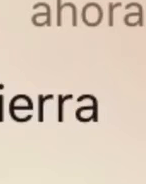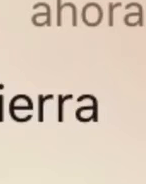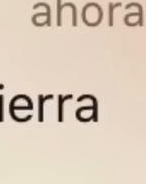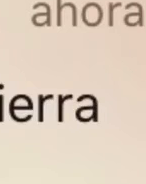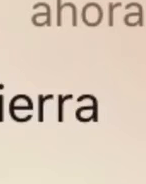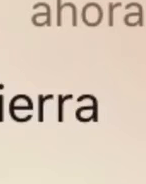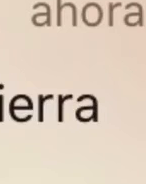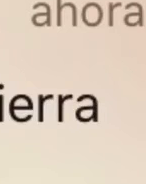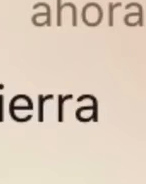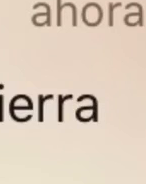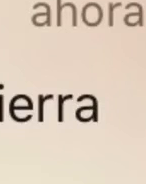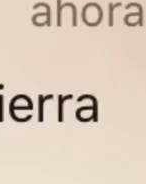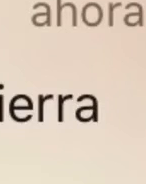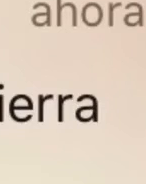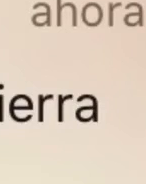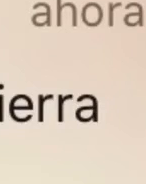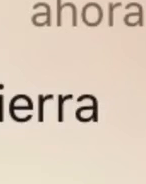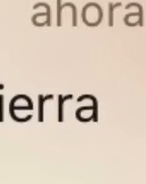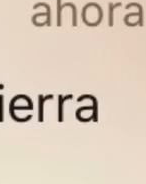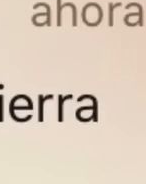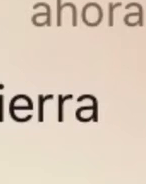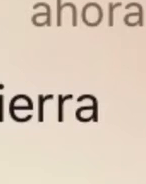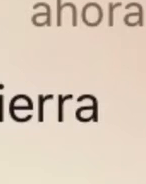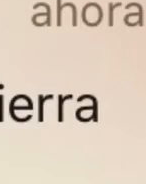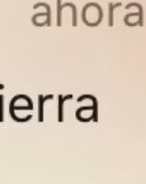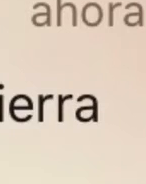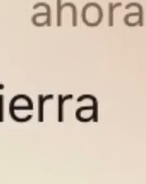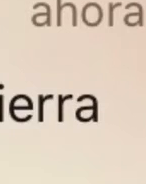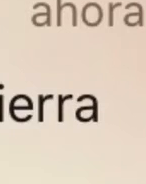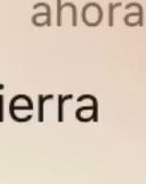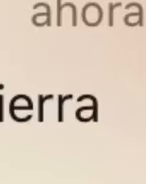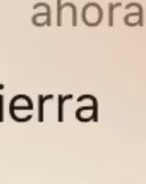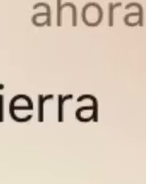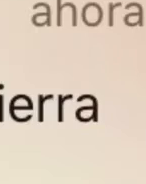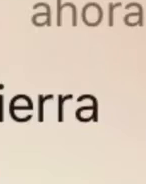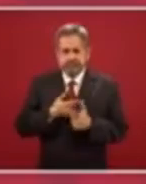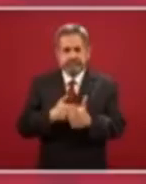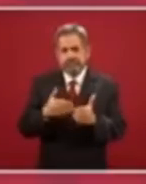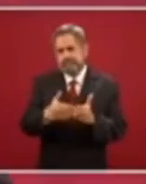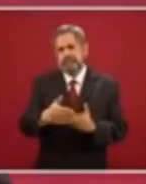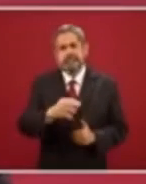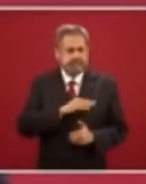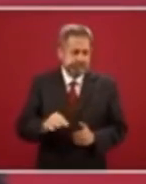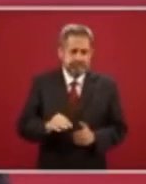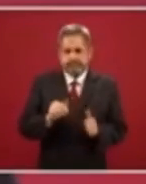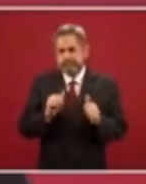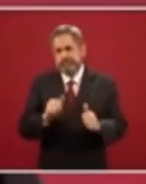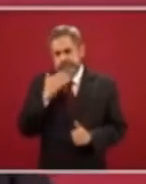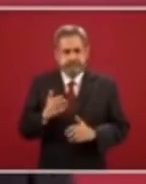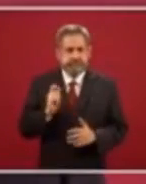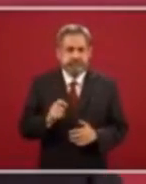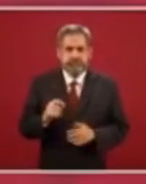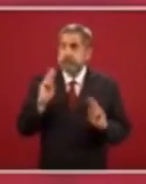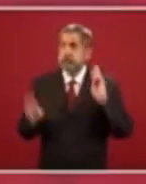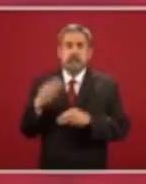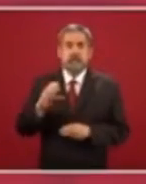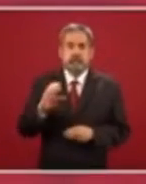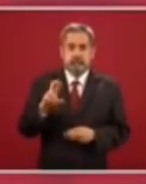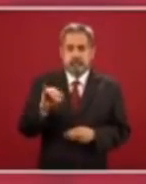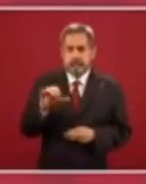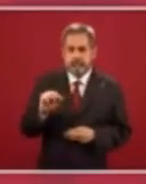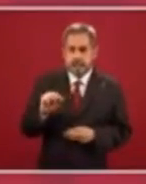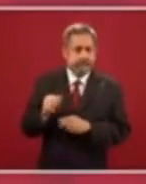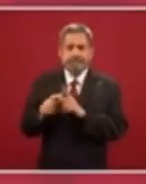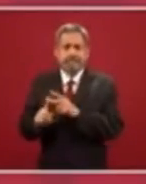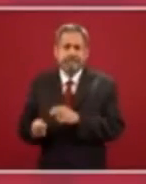nuestra resistió, aguantó. Tenemos condiciones para que podamos resistir esta situación de crisis